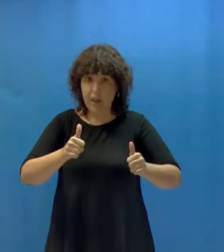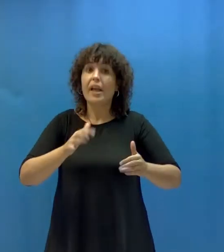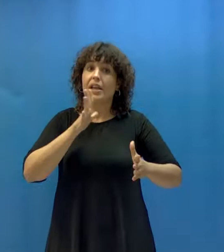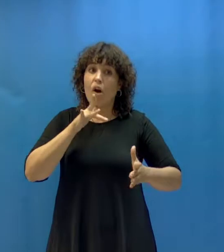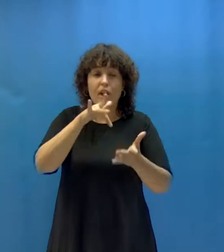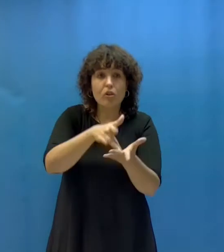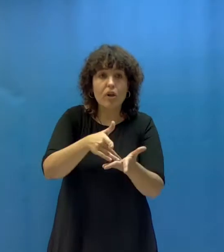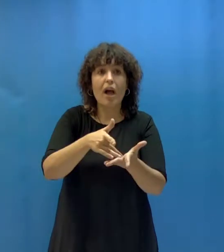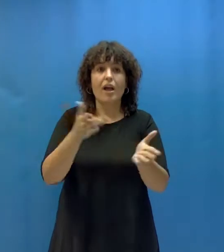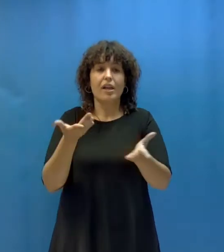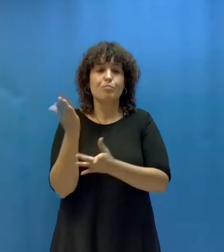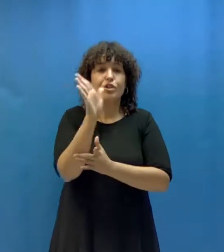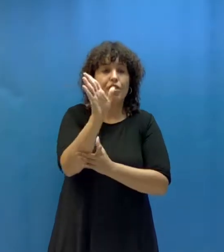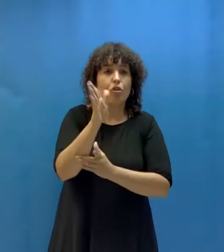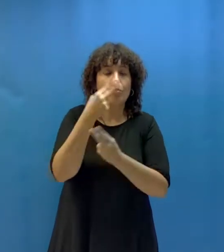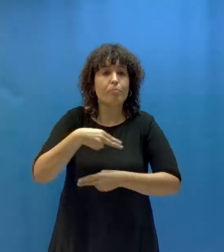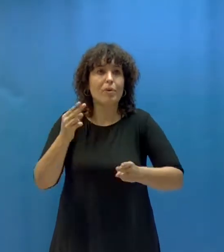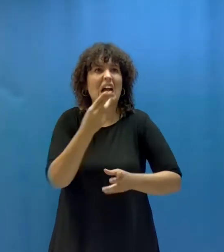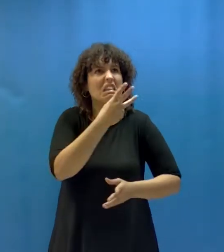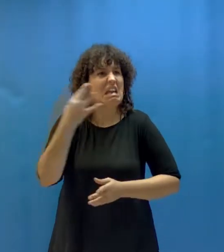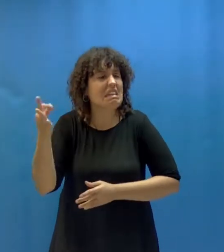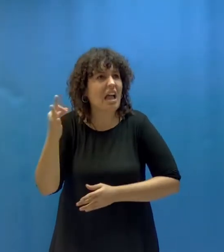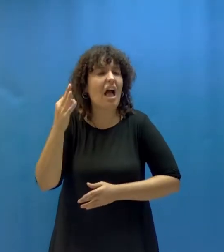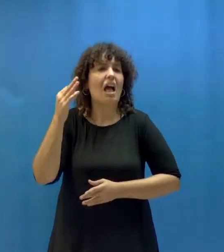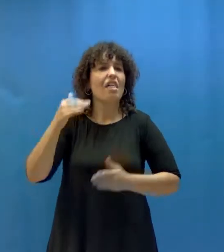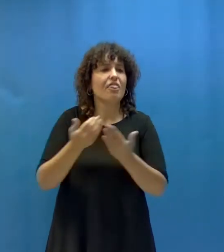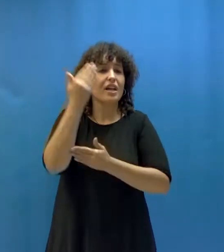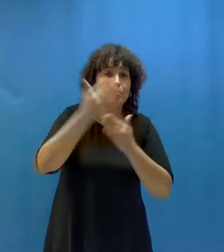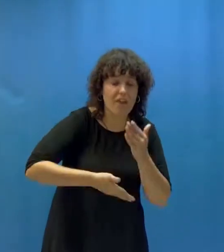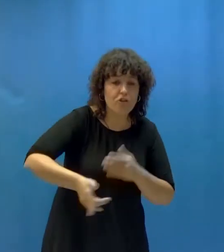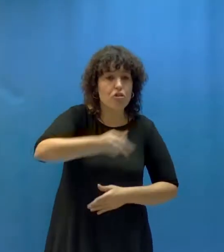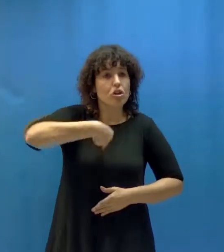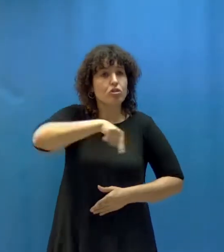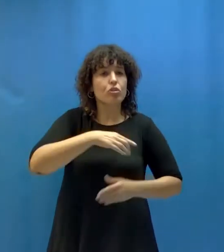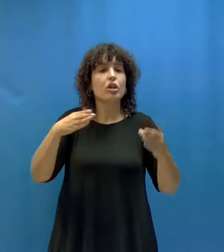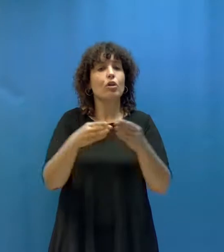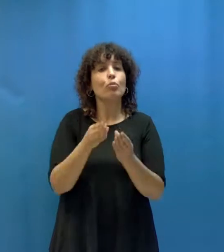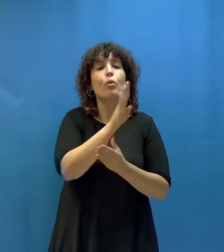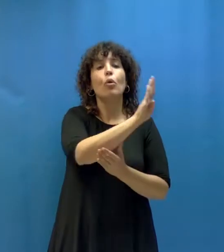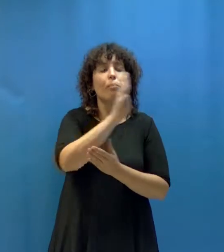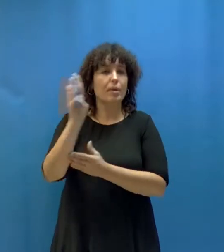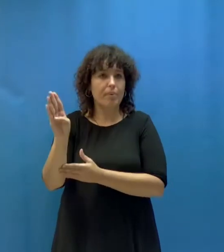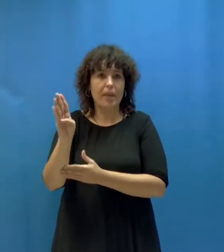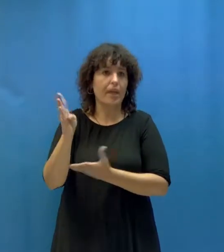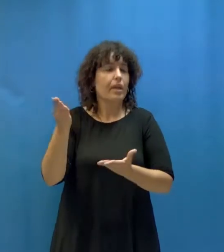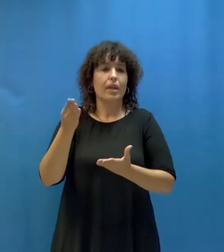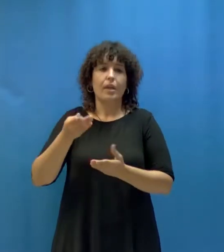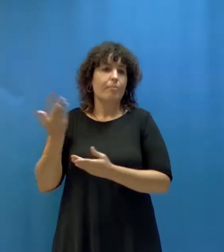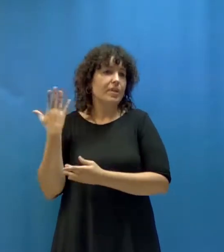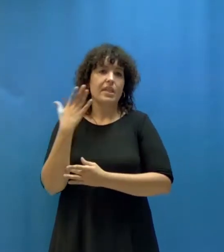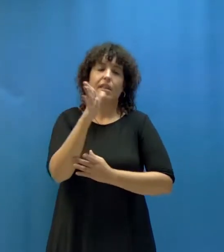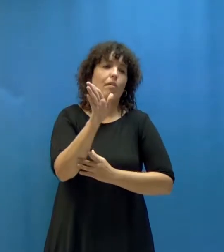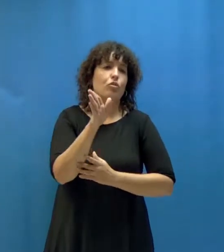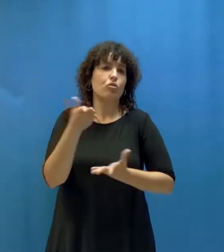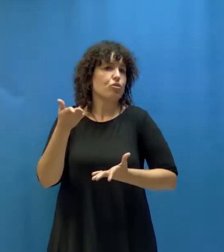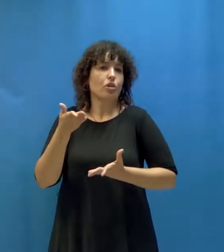exposición pública de 30 días, si no recuerdo mal. Presentaremos desde el Grupo Municipal Popular alegaciones que irán pues, en la línea de lo